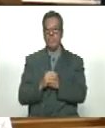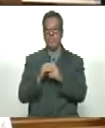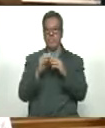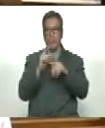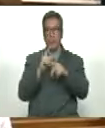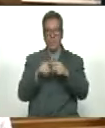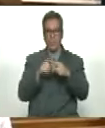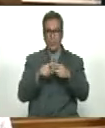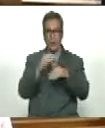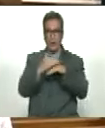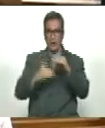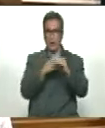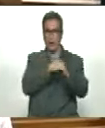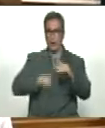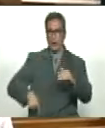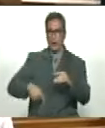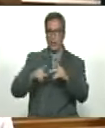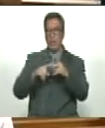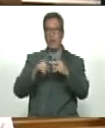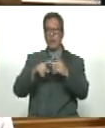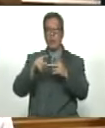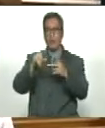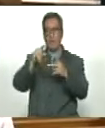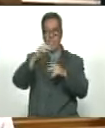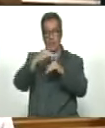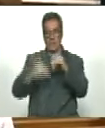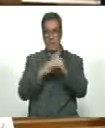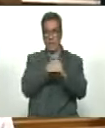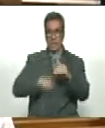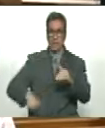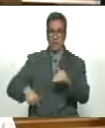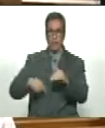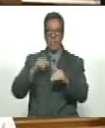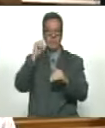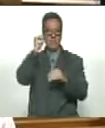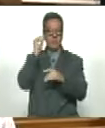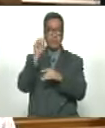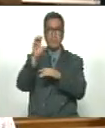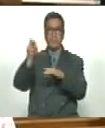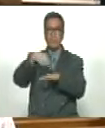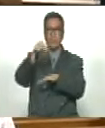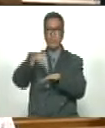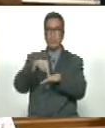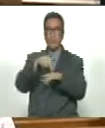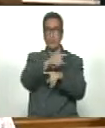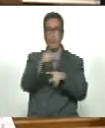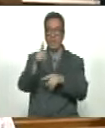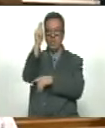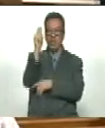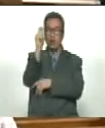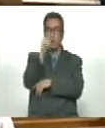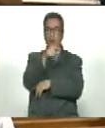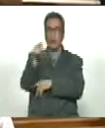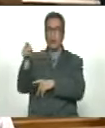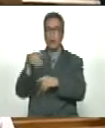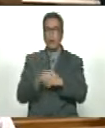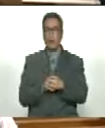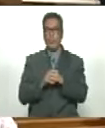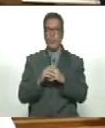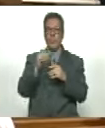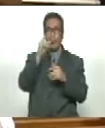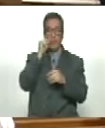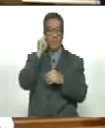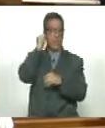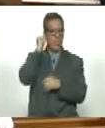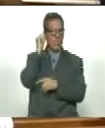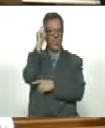señor vicepresidente, señora vicepresidenta de la Asamblea Nacional, distinguidos diputados y